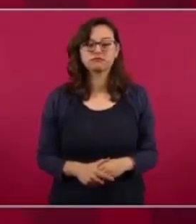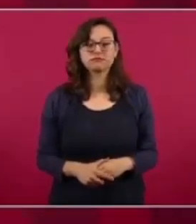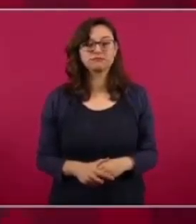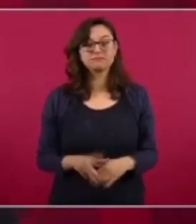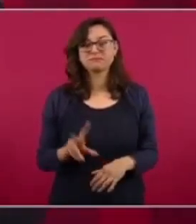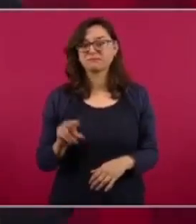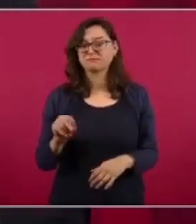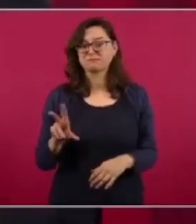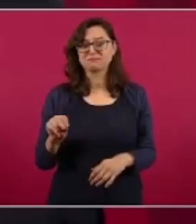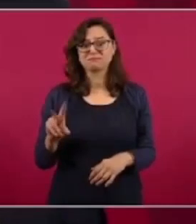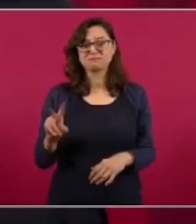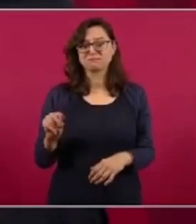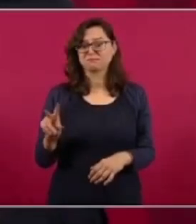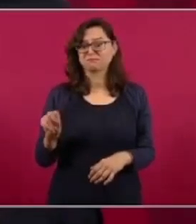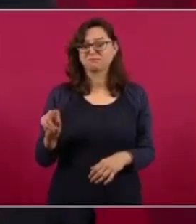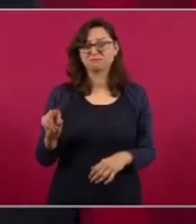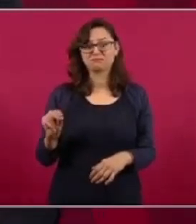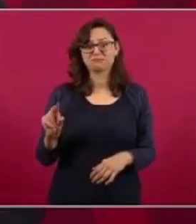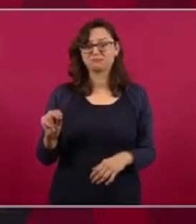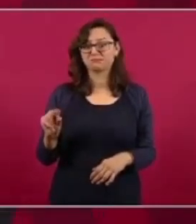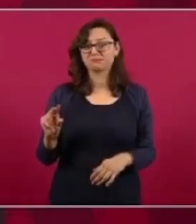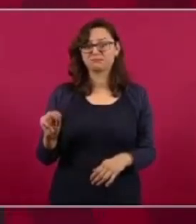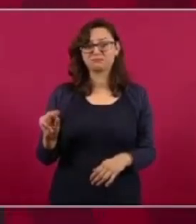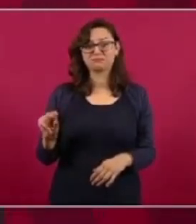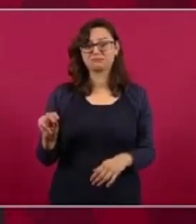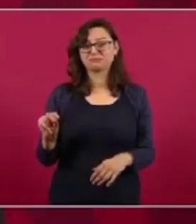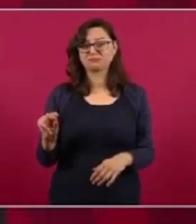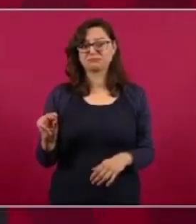no, no, no, no, no, no.